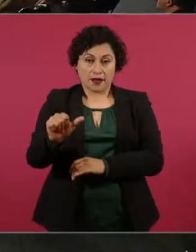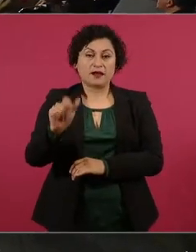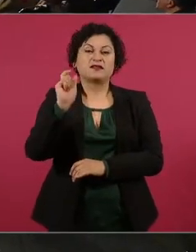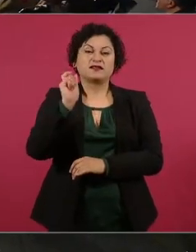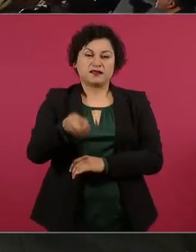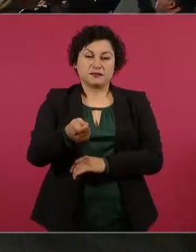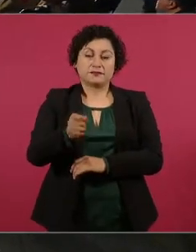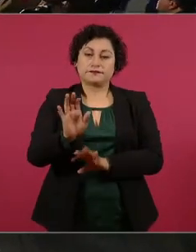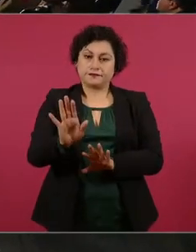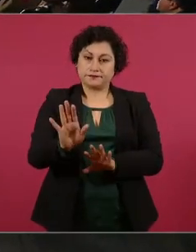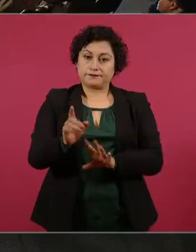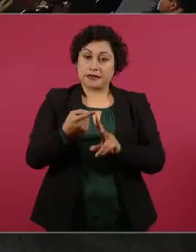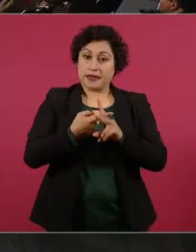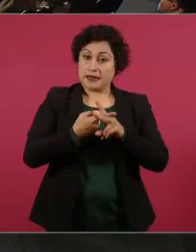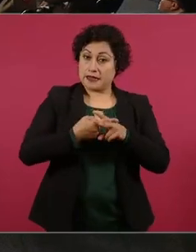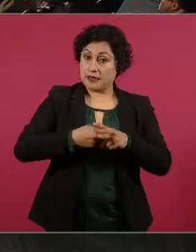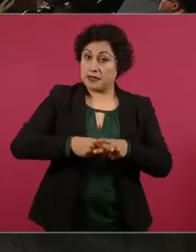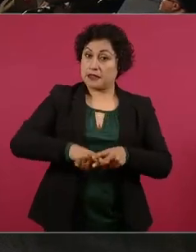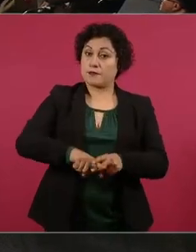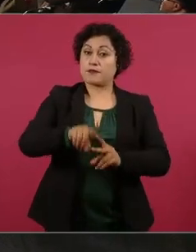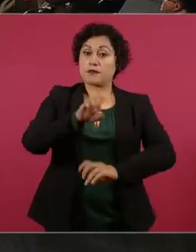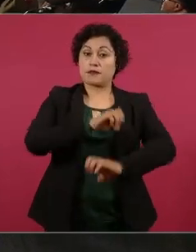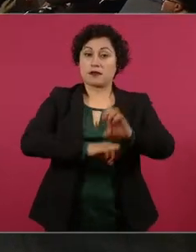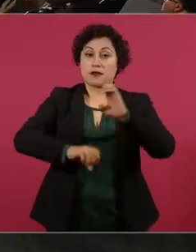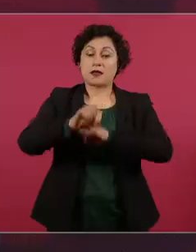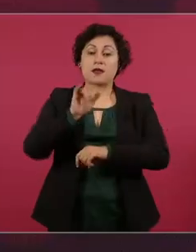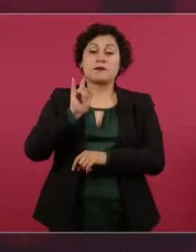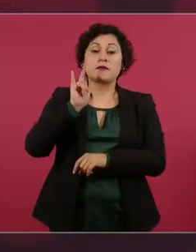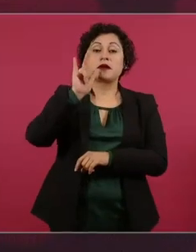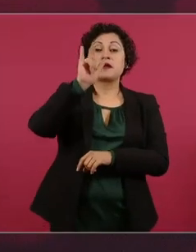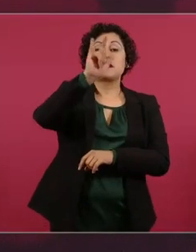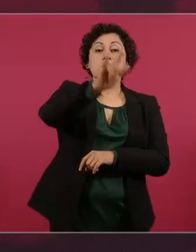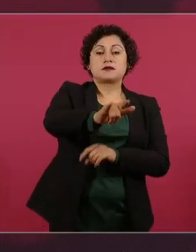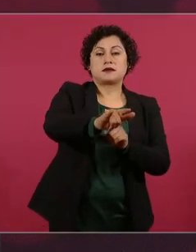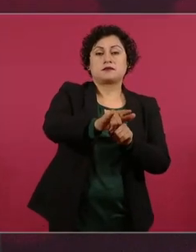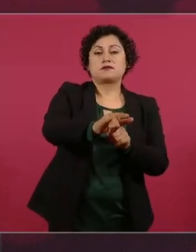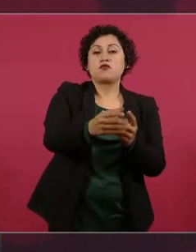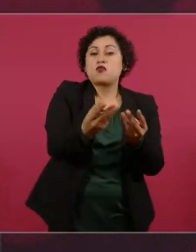línea con muy pocos aviones.